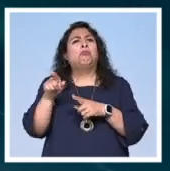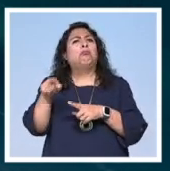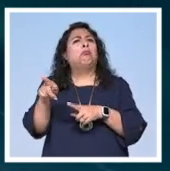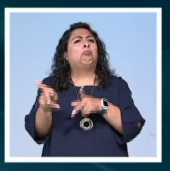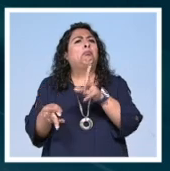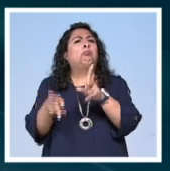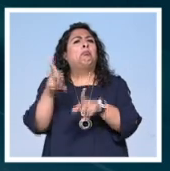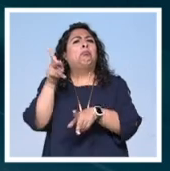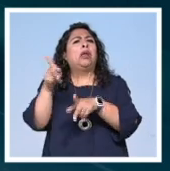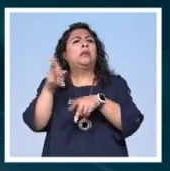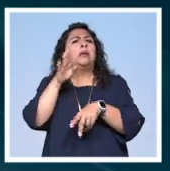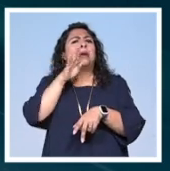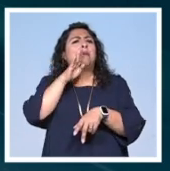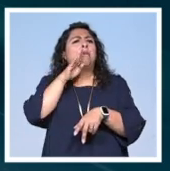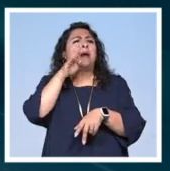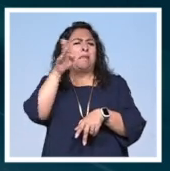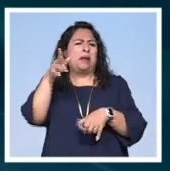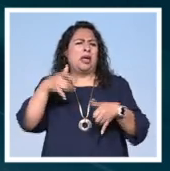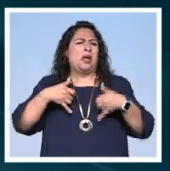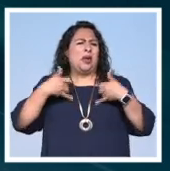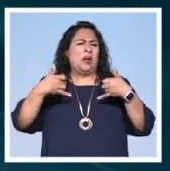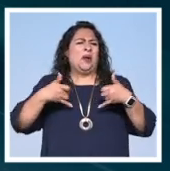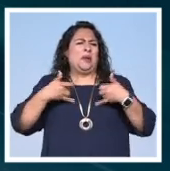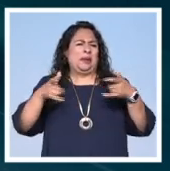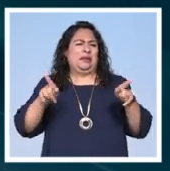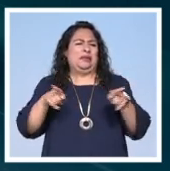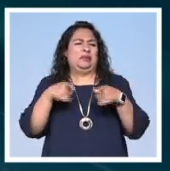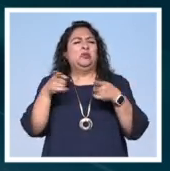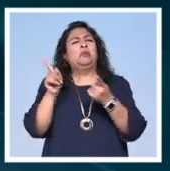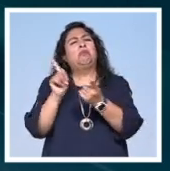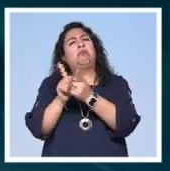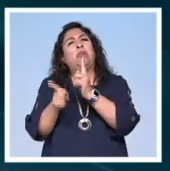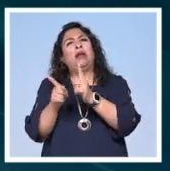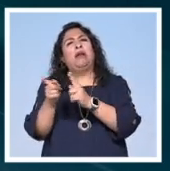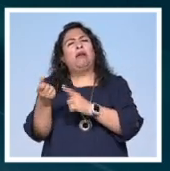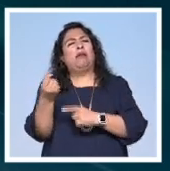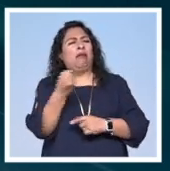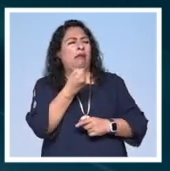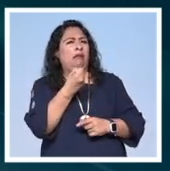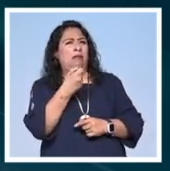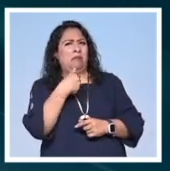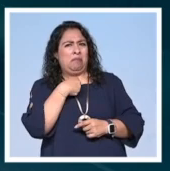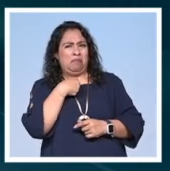conversación con la mamá de estos chicos y luego se